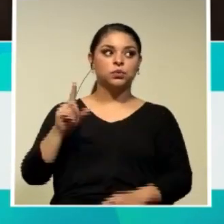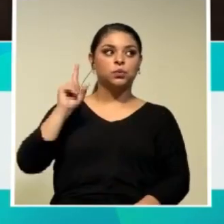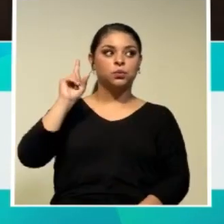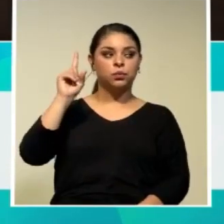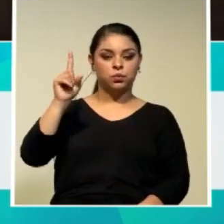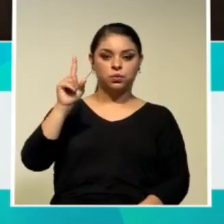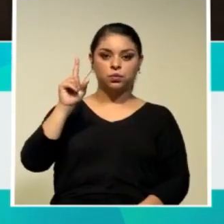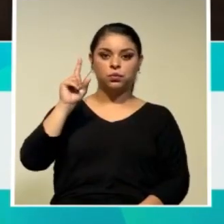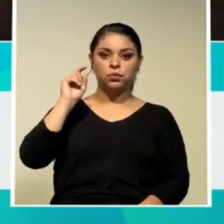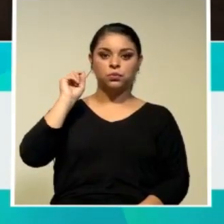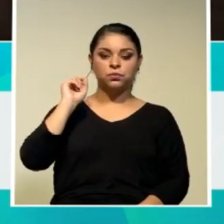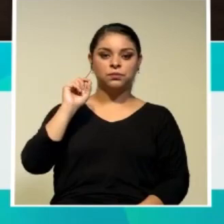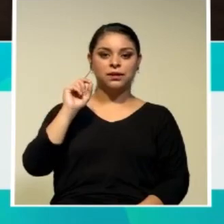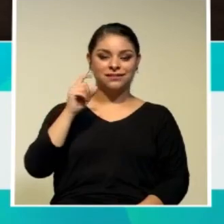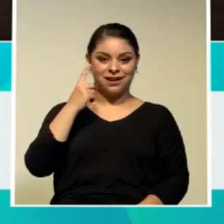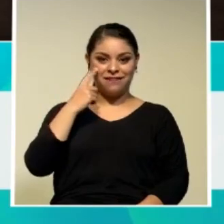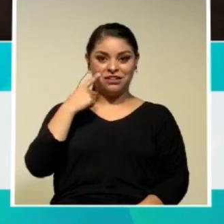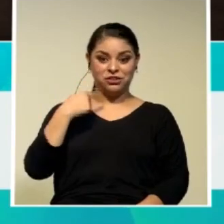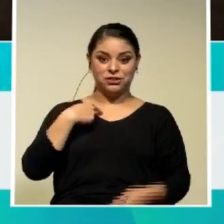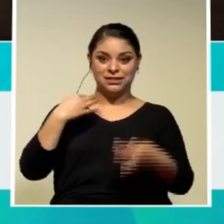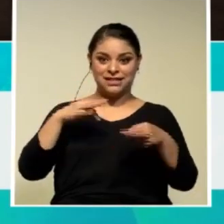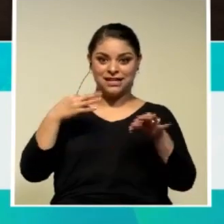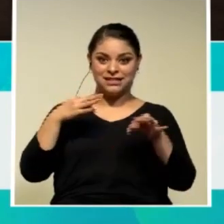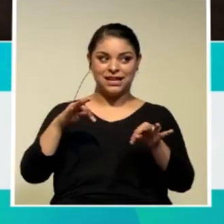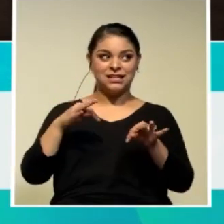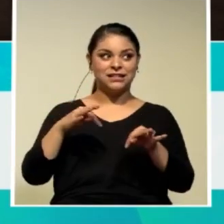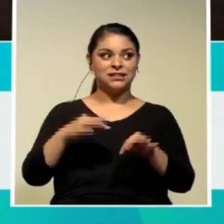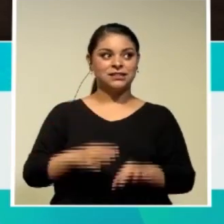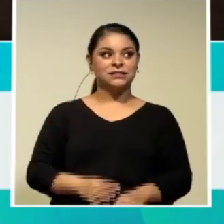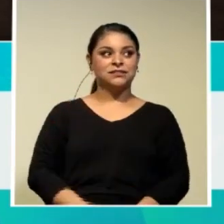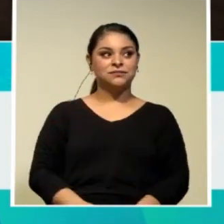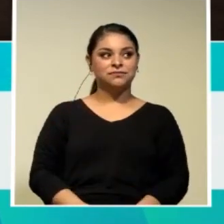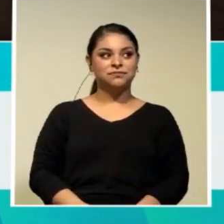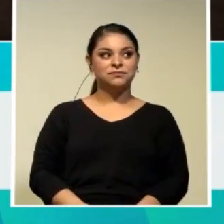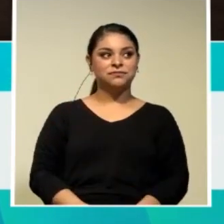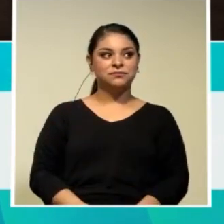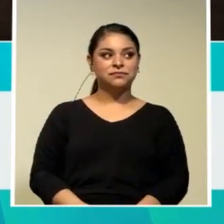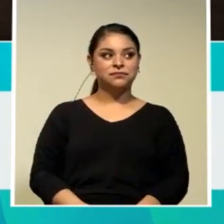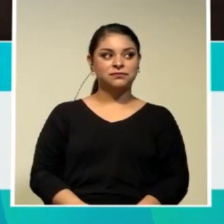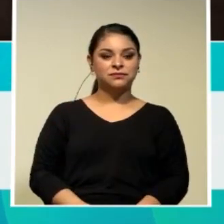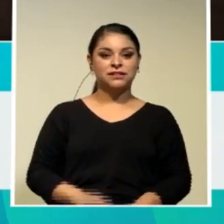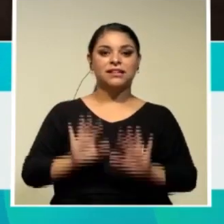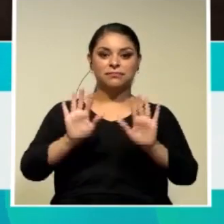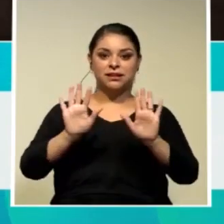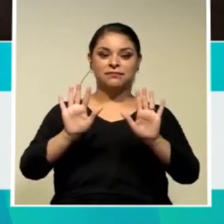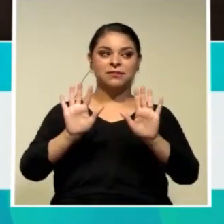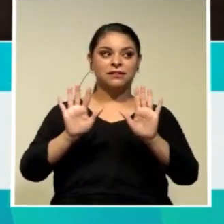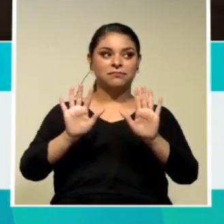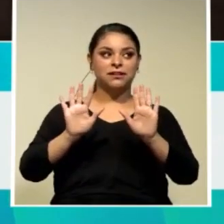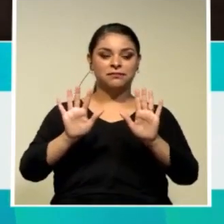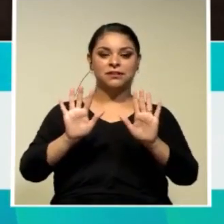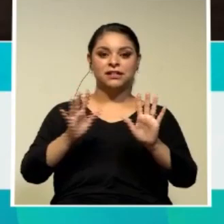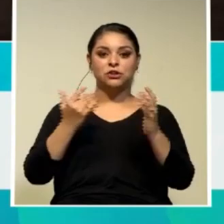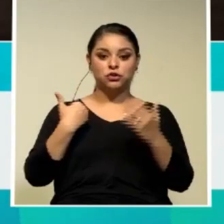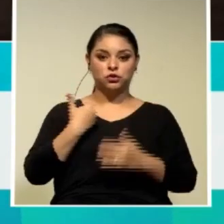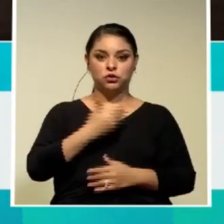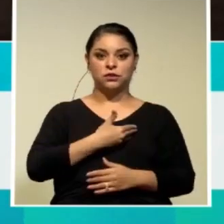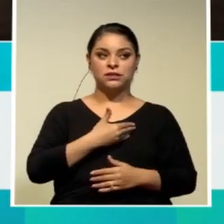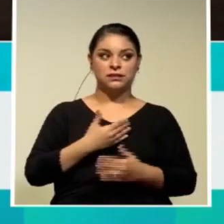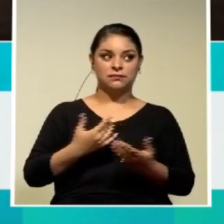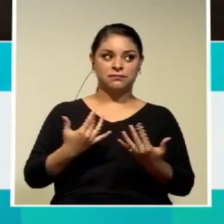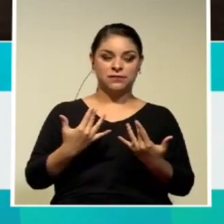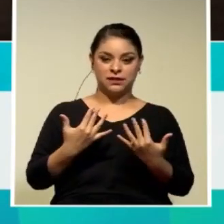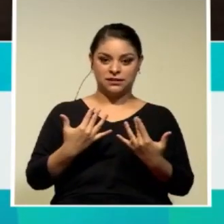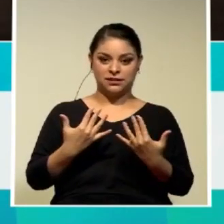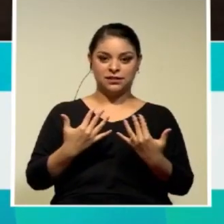Listo, posición de la cabeza. Voy a intentar pasar por aquí. Déjame, los sostengo por ¿Listos? Aquí, niña Leila. Espérese, Gabriel, ya casi, un tirito. Estamos en ya pausa casi. Activa.